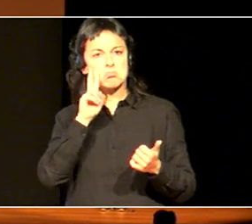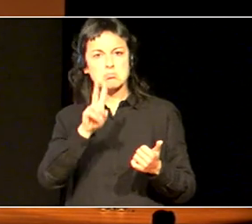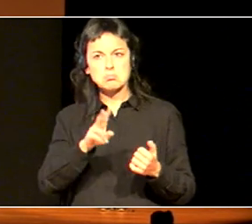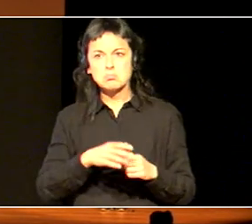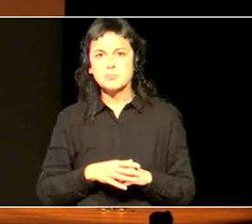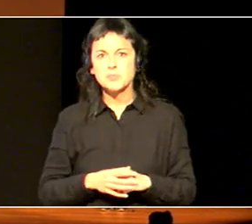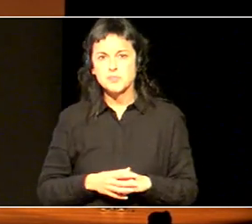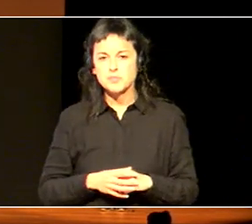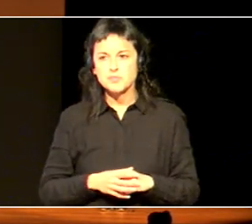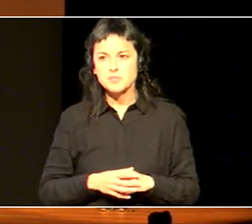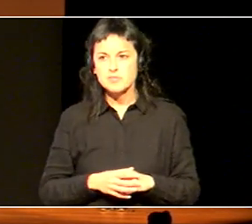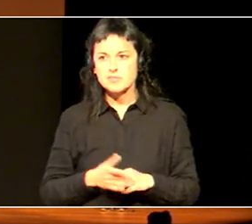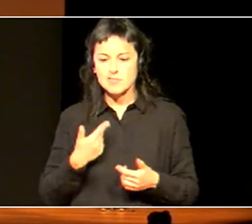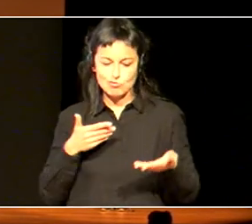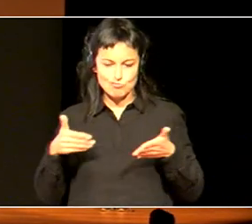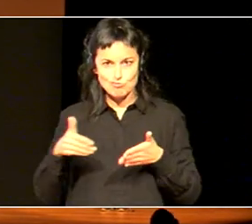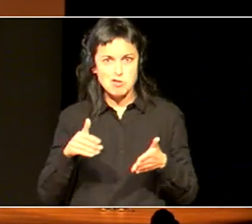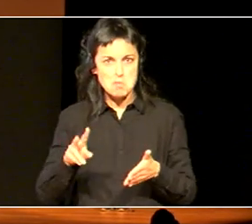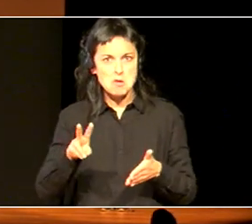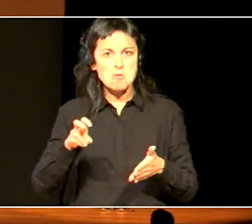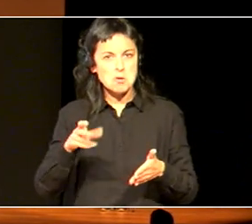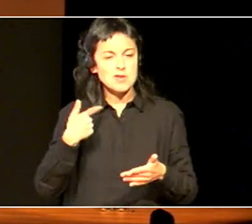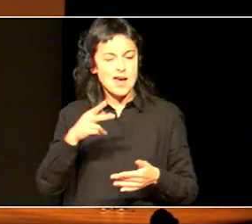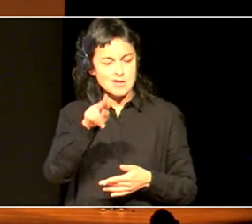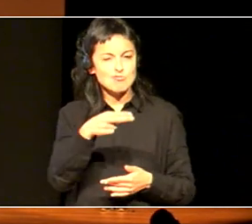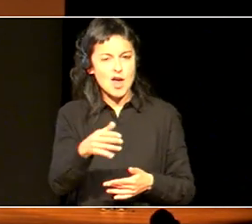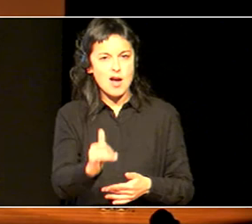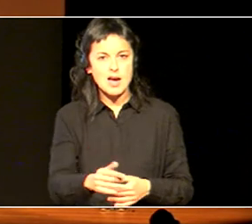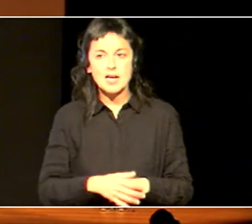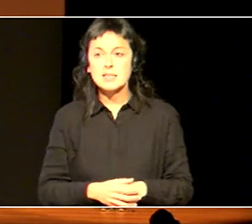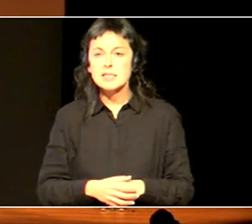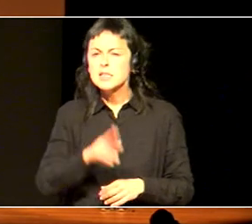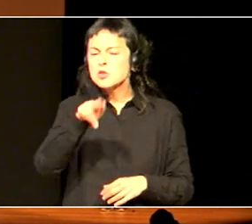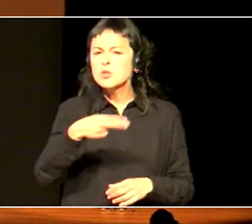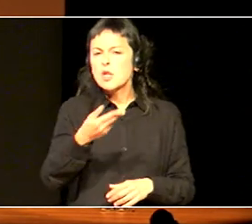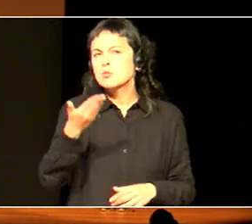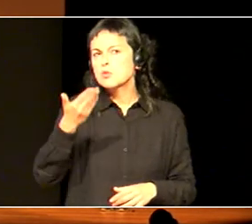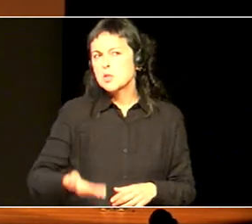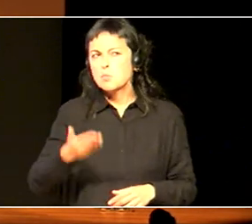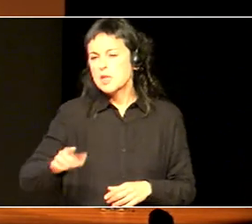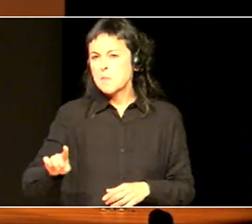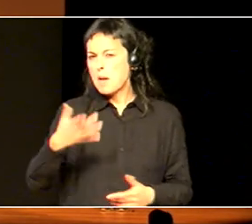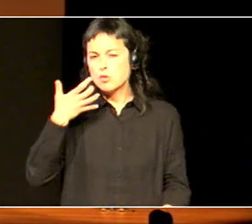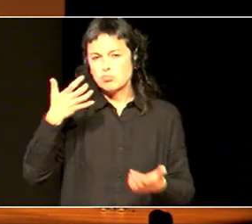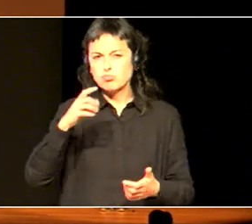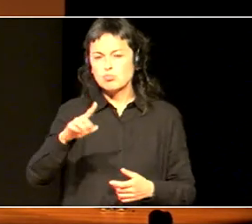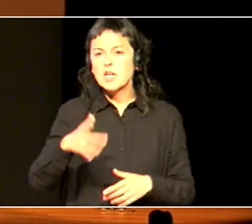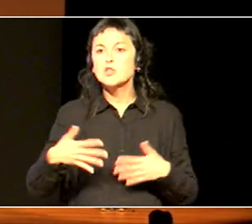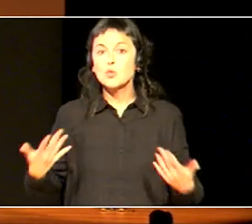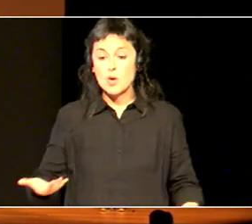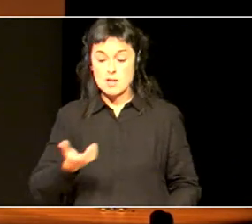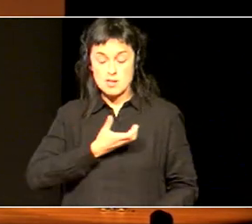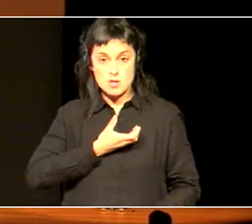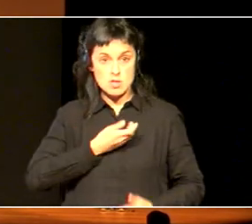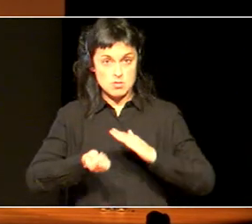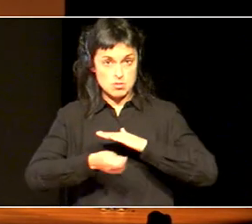nuevo camino ya empezamos a recoger. Entre ellos, el más importante y el más destacable es que el Ayuntamiento de